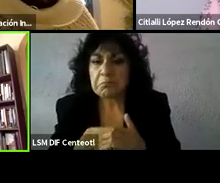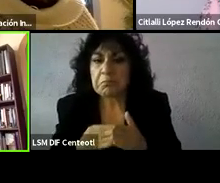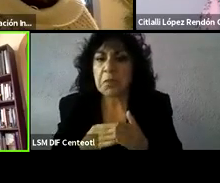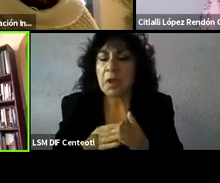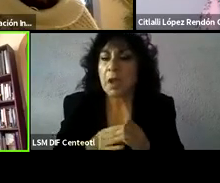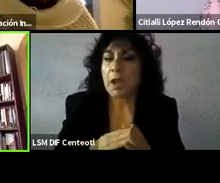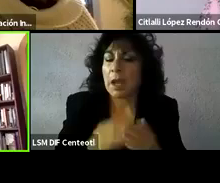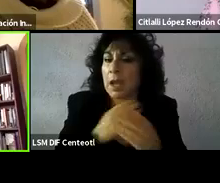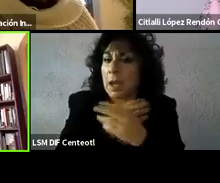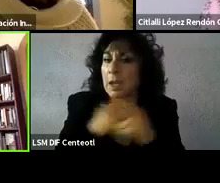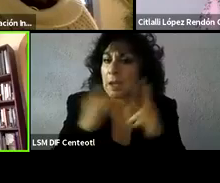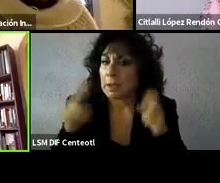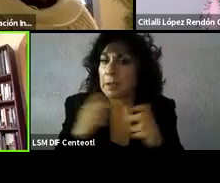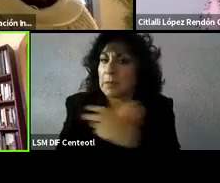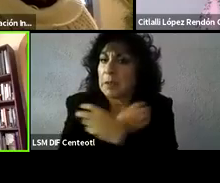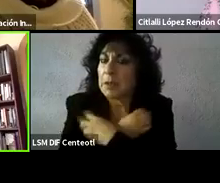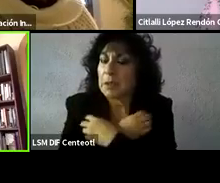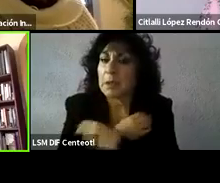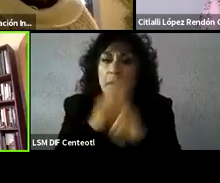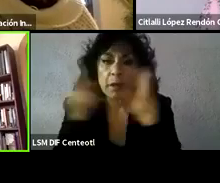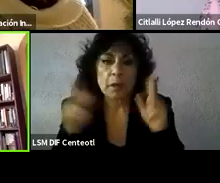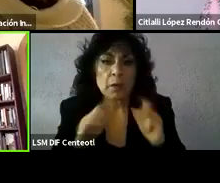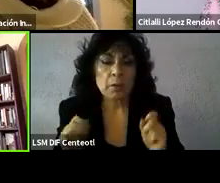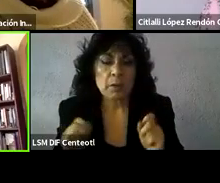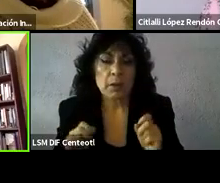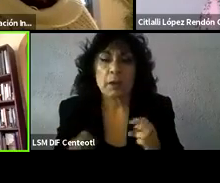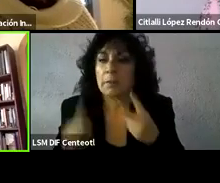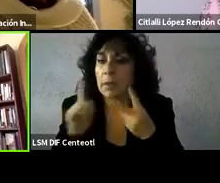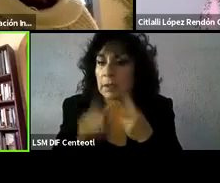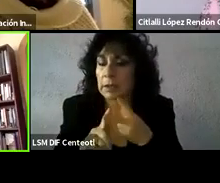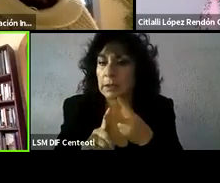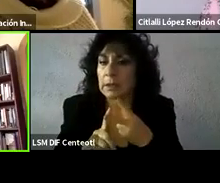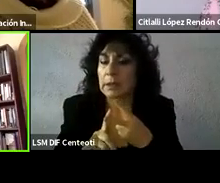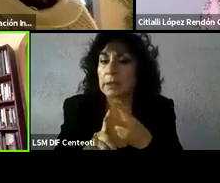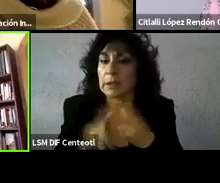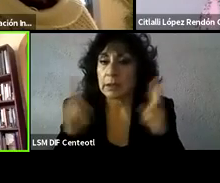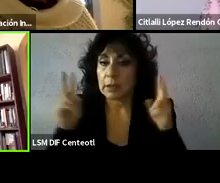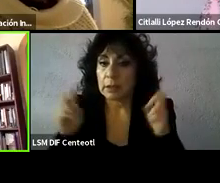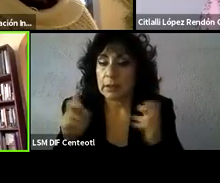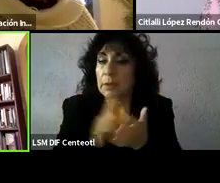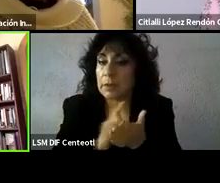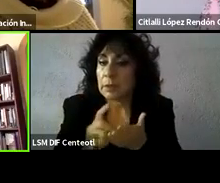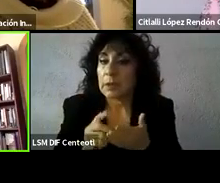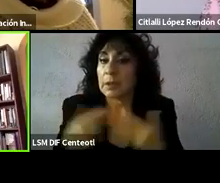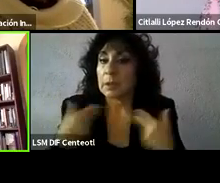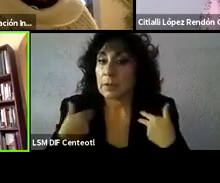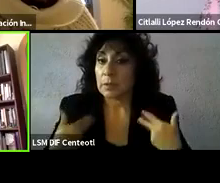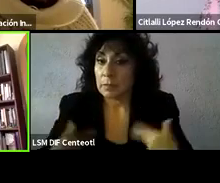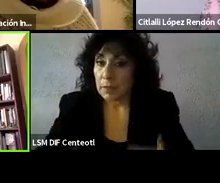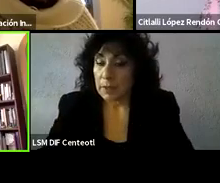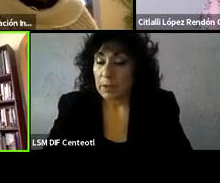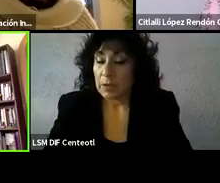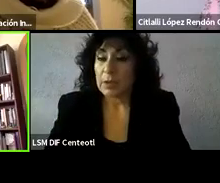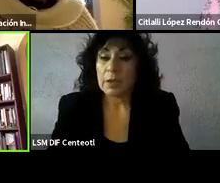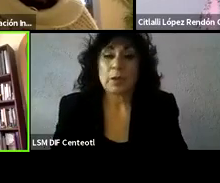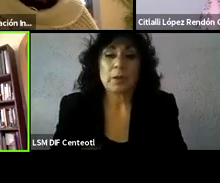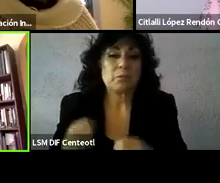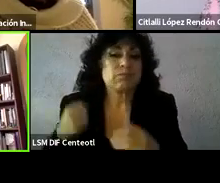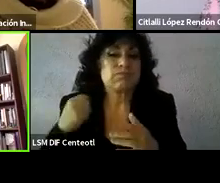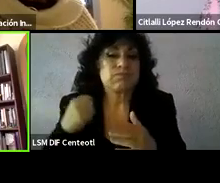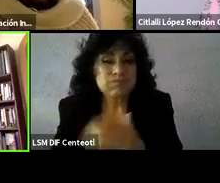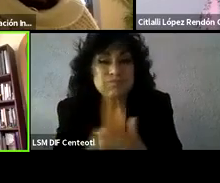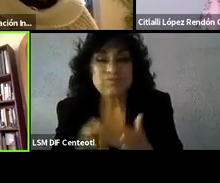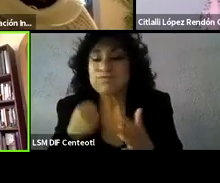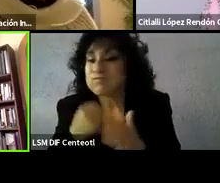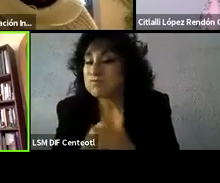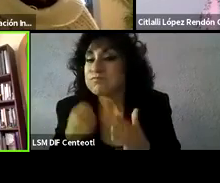paz, por un lado, y el problema de los derechos humanos, les puedo asegurar que es una lucha cotidiana. No es una lucha que se da en las calles,